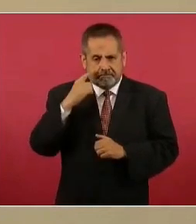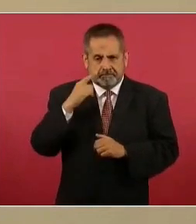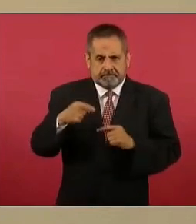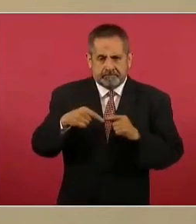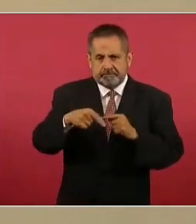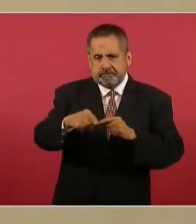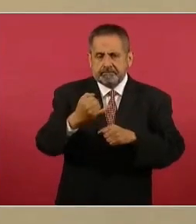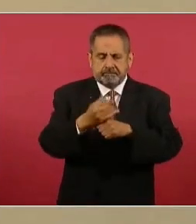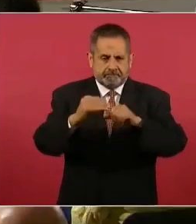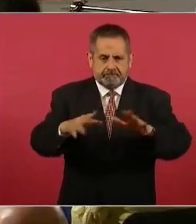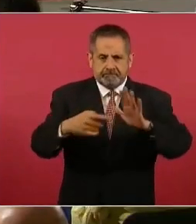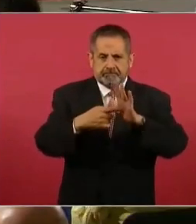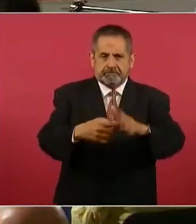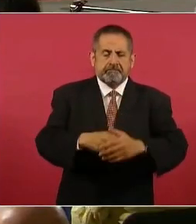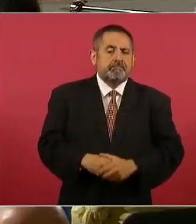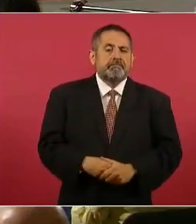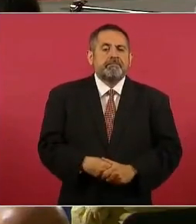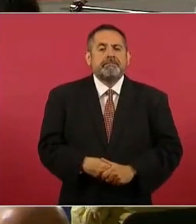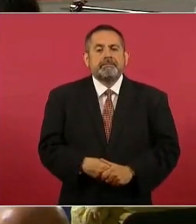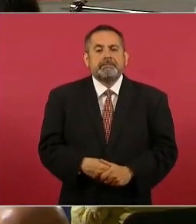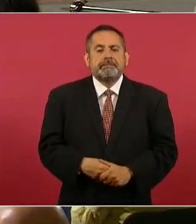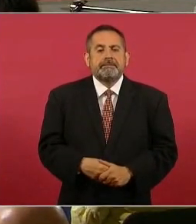informa adelante